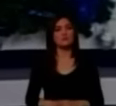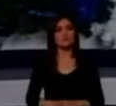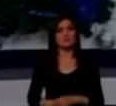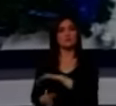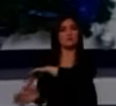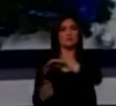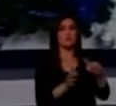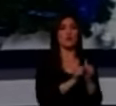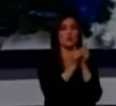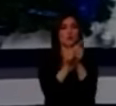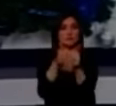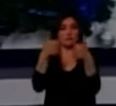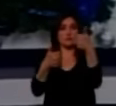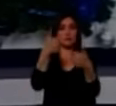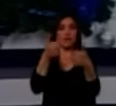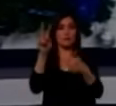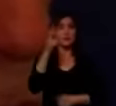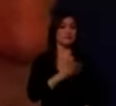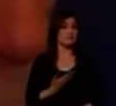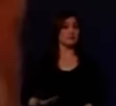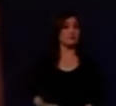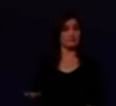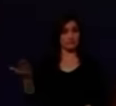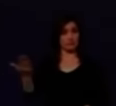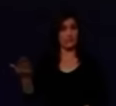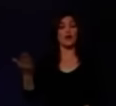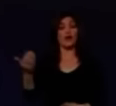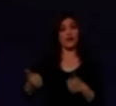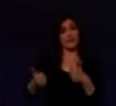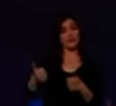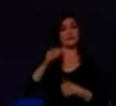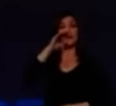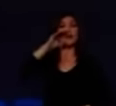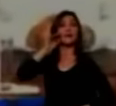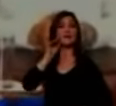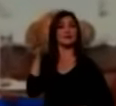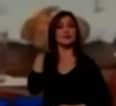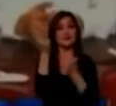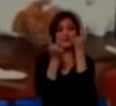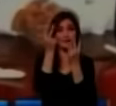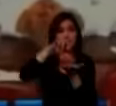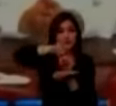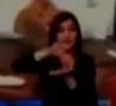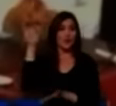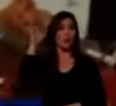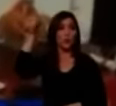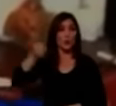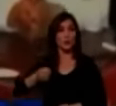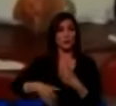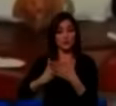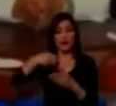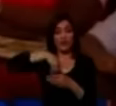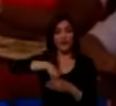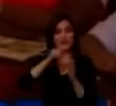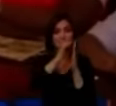Y acompañado de su candidata a la vicepresidencia de la República, el presidencial Paco Moncayo visitó la ciudad de Cuenca. Dentro de su agenda, el ex